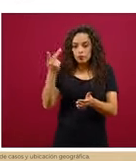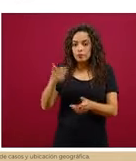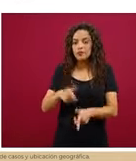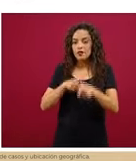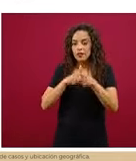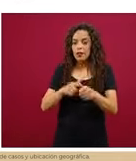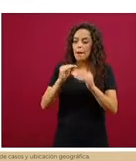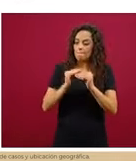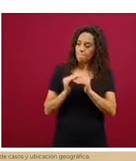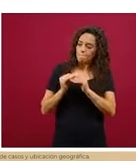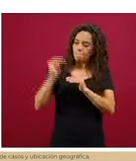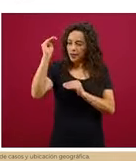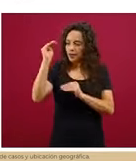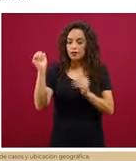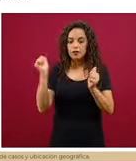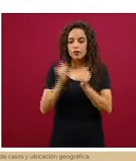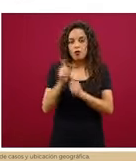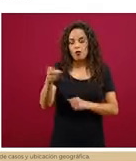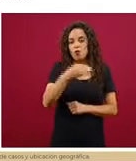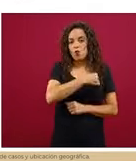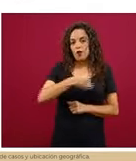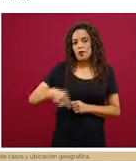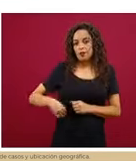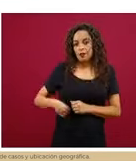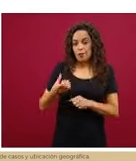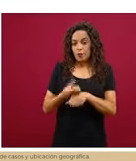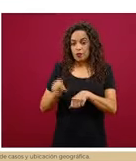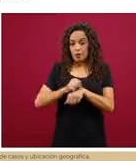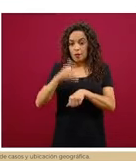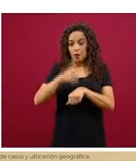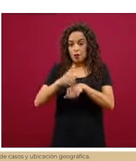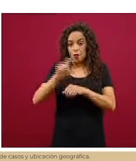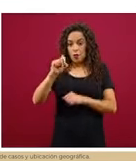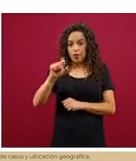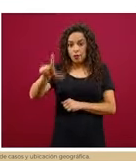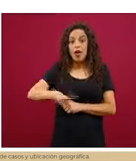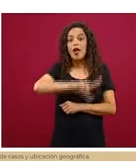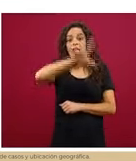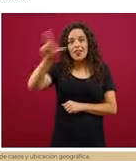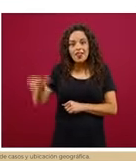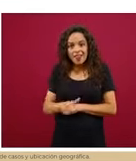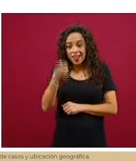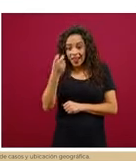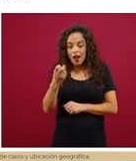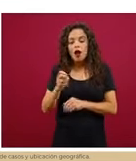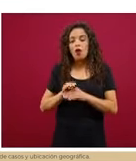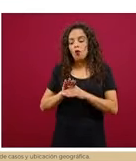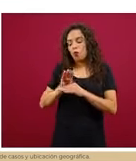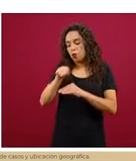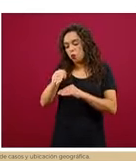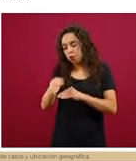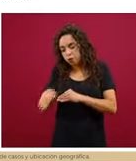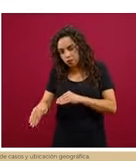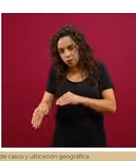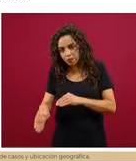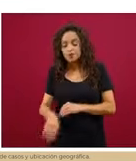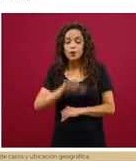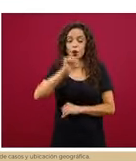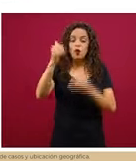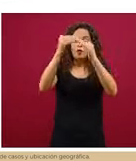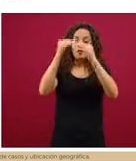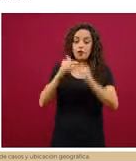pico municipal para el 27 y luego entonces viene un descenso. En el caso de Chilpancingo, este inicia